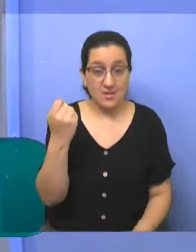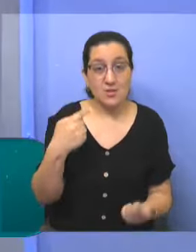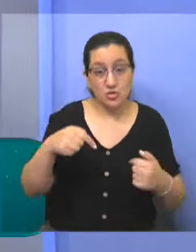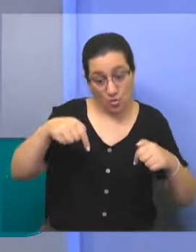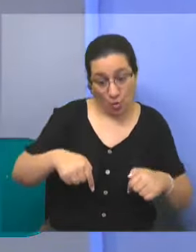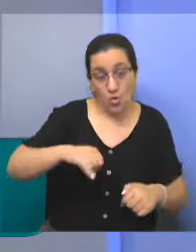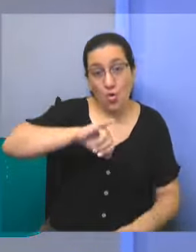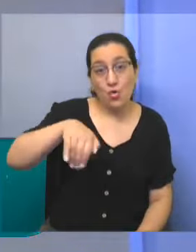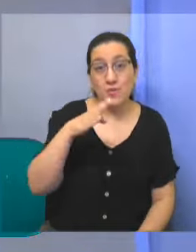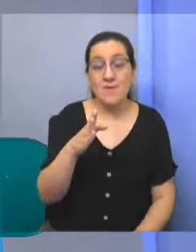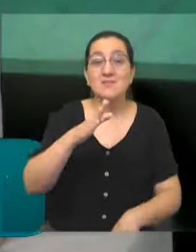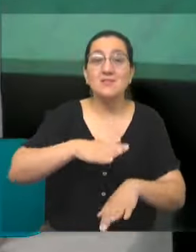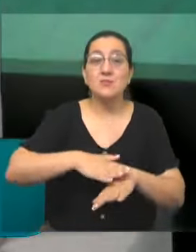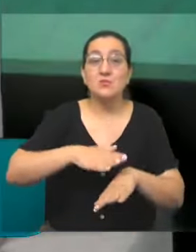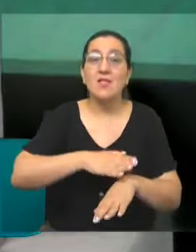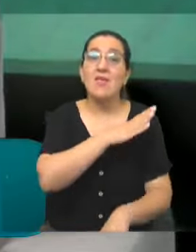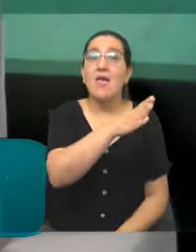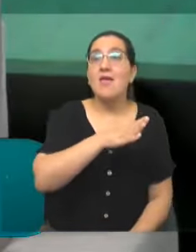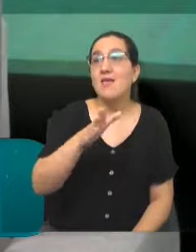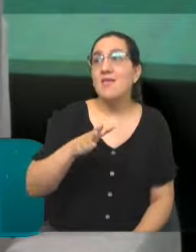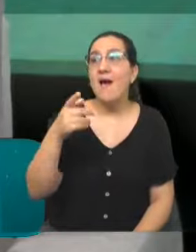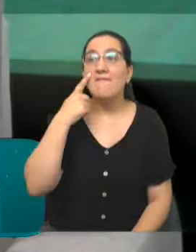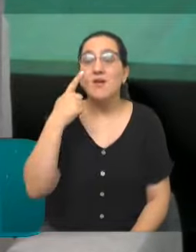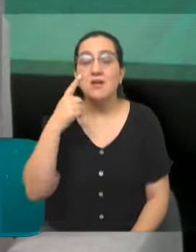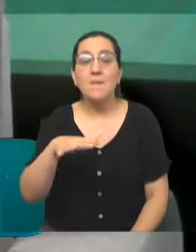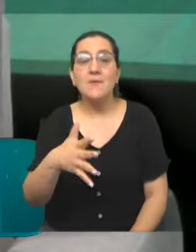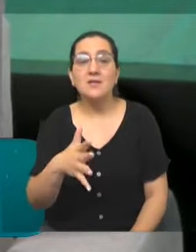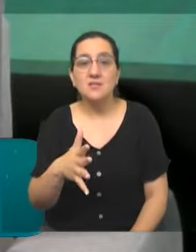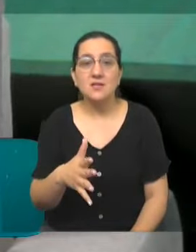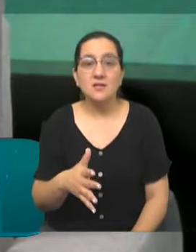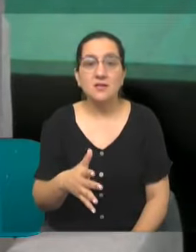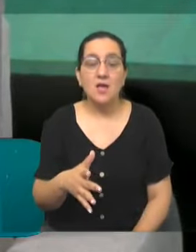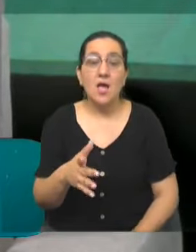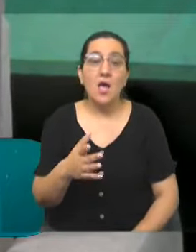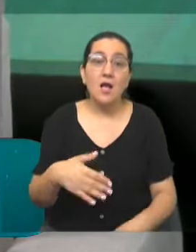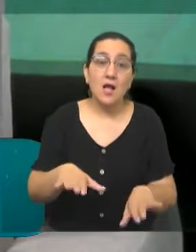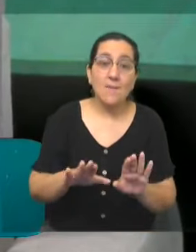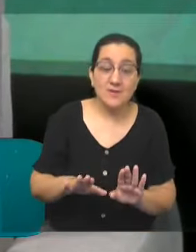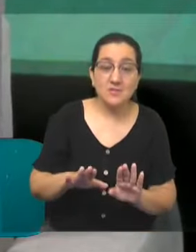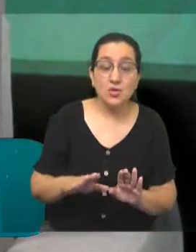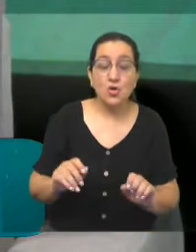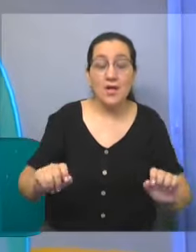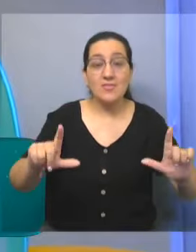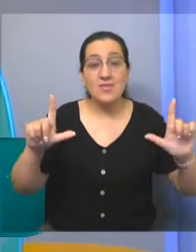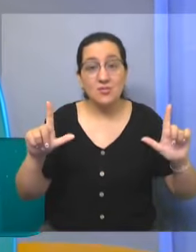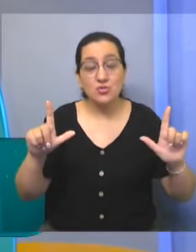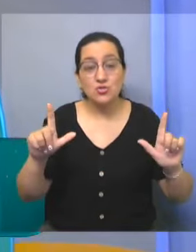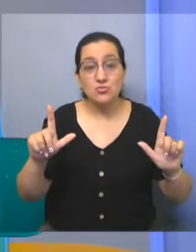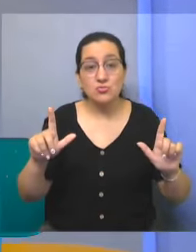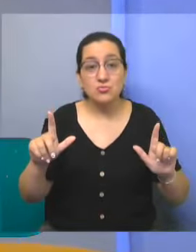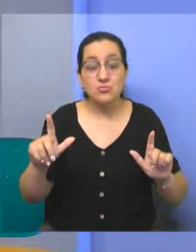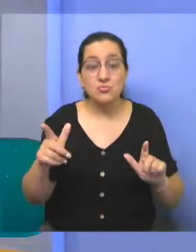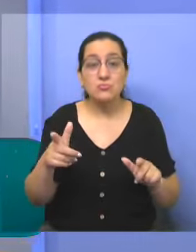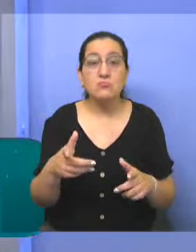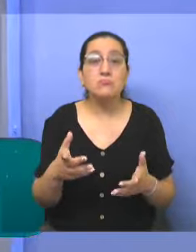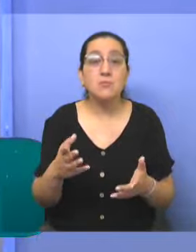también JP se va a encargar de ir a hablar qué pasa... ¿Los estarán coacheando los candidatos para este debate que nuestra Pilar será una de las moderadoras?